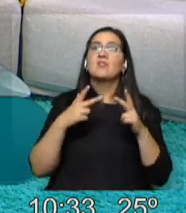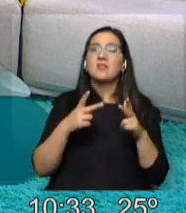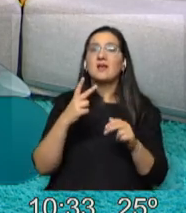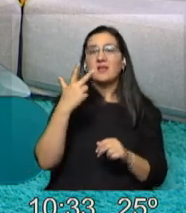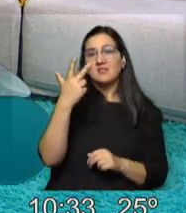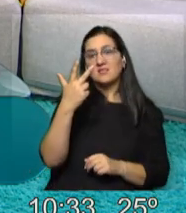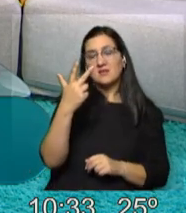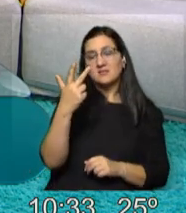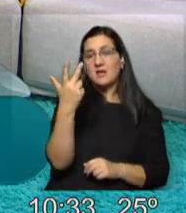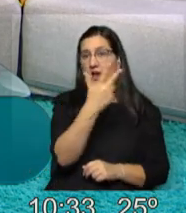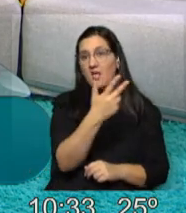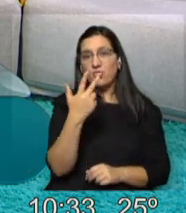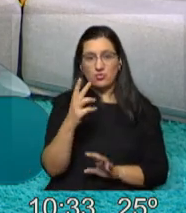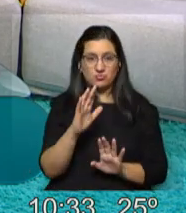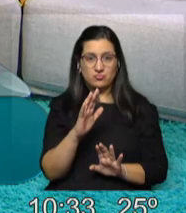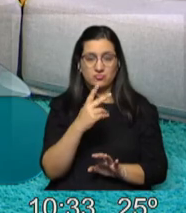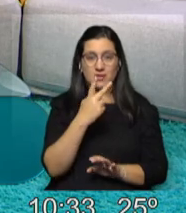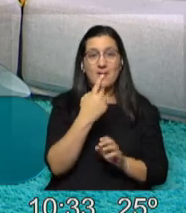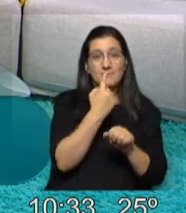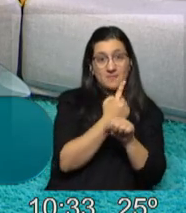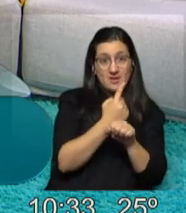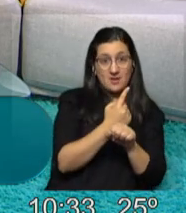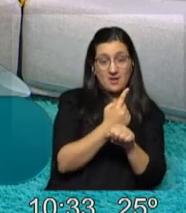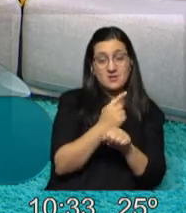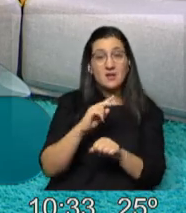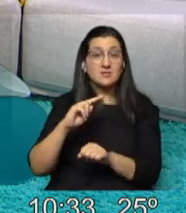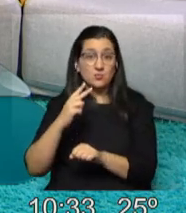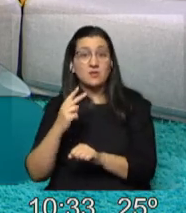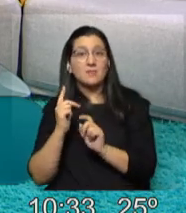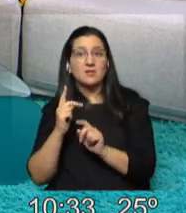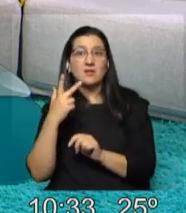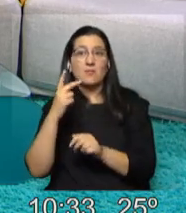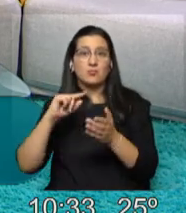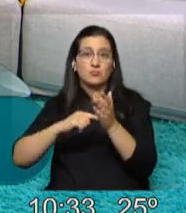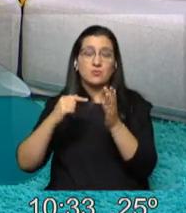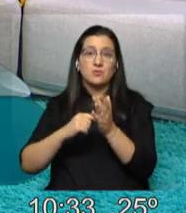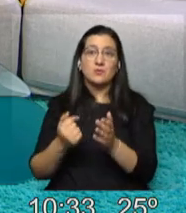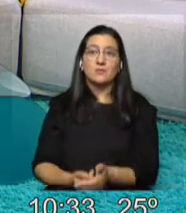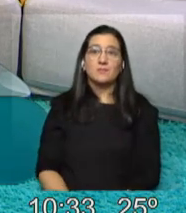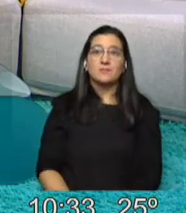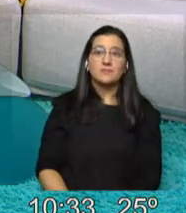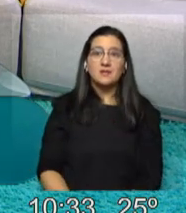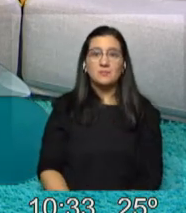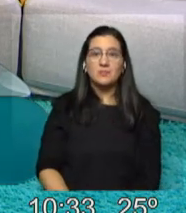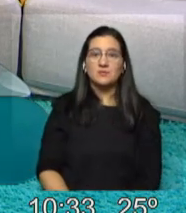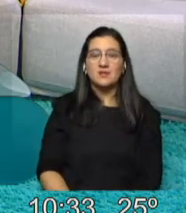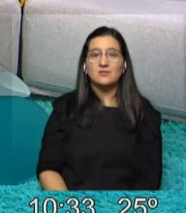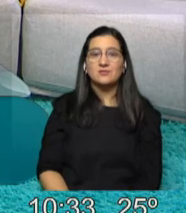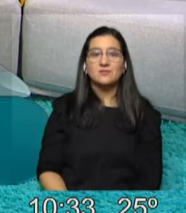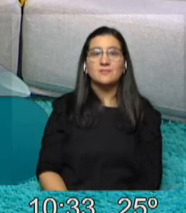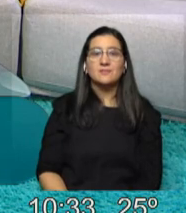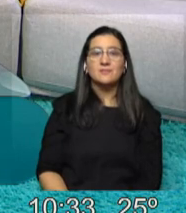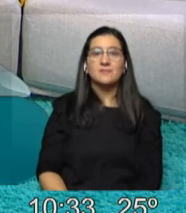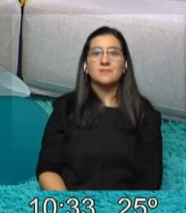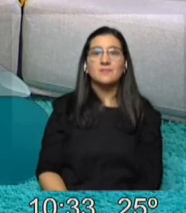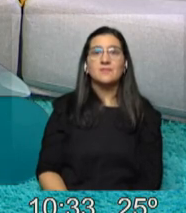tres a las dos. ¿Tres? Sí, un tres y medio, si quieres. Porque me parece que no llegan a los cuatro, pero tiene un piso de tres. Un